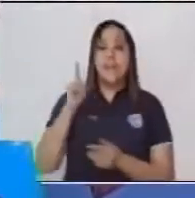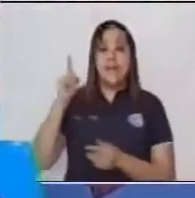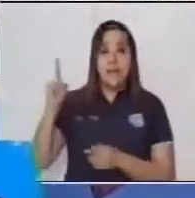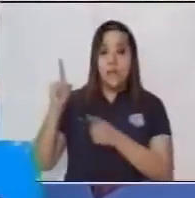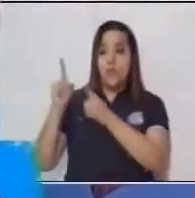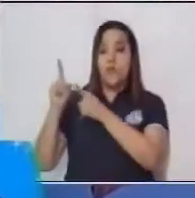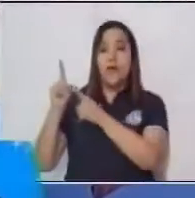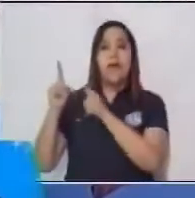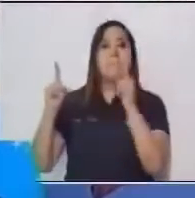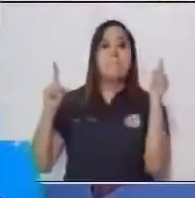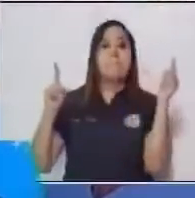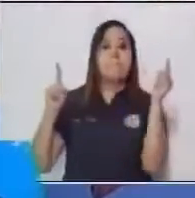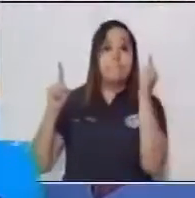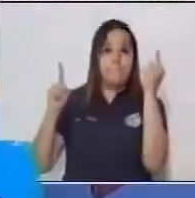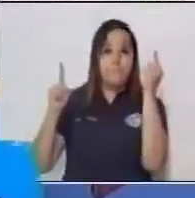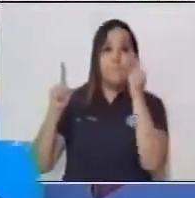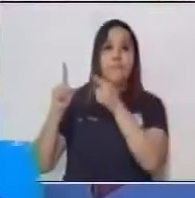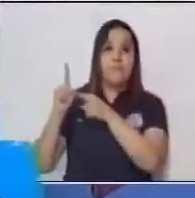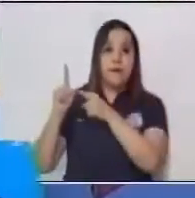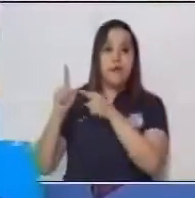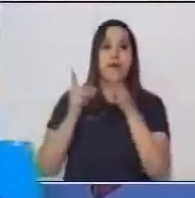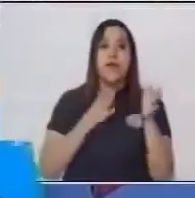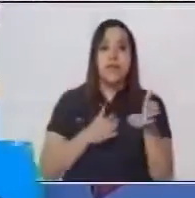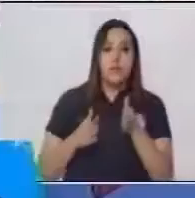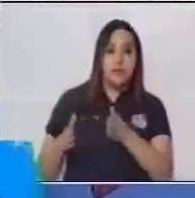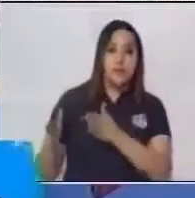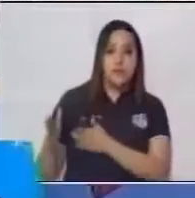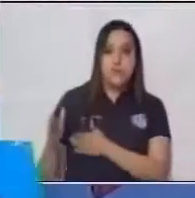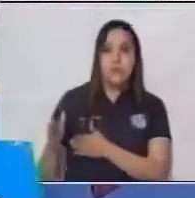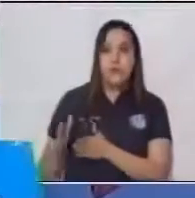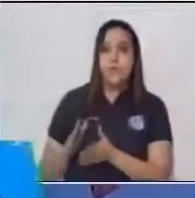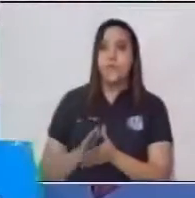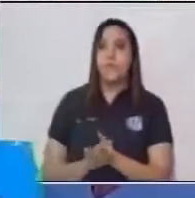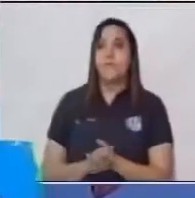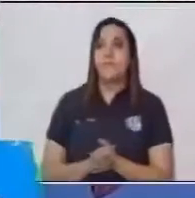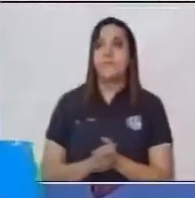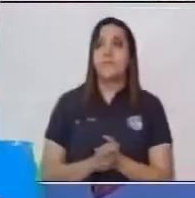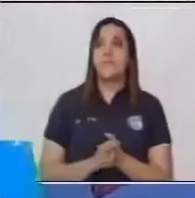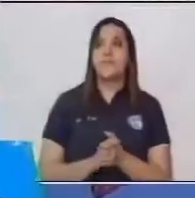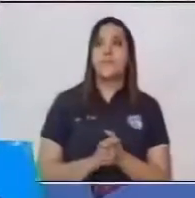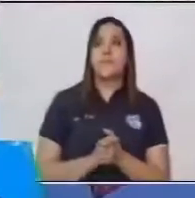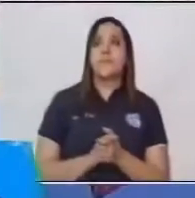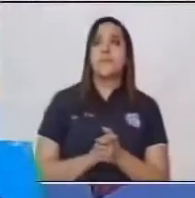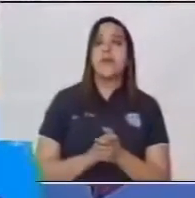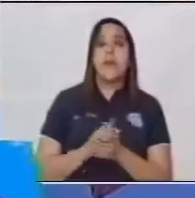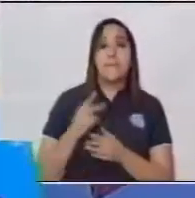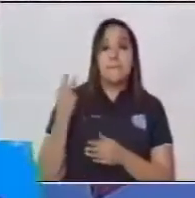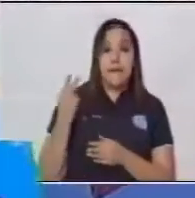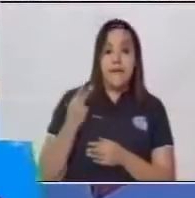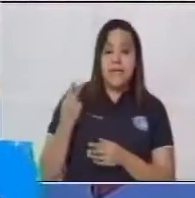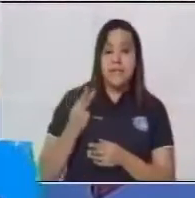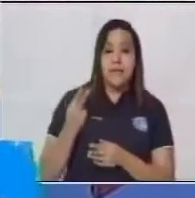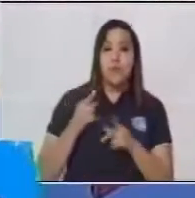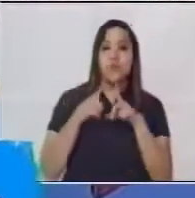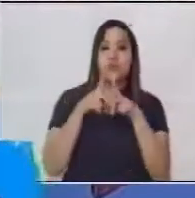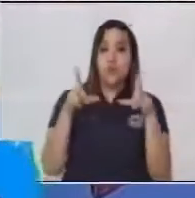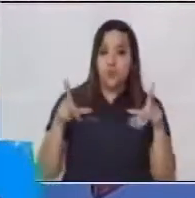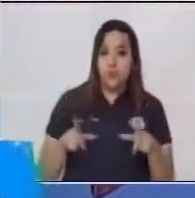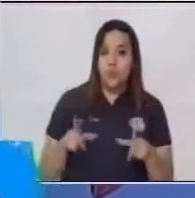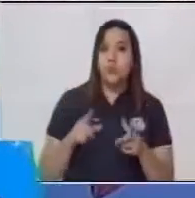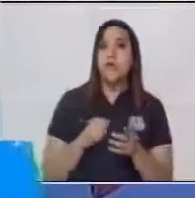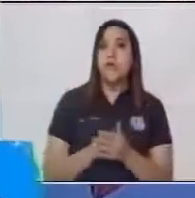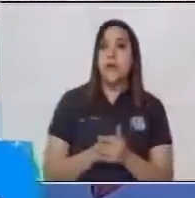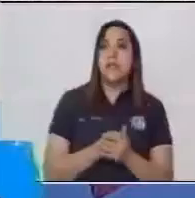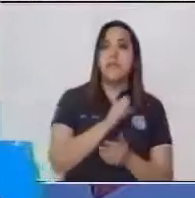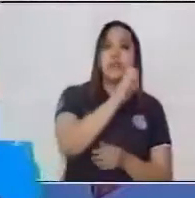primer valor en la sucesión o en la progresión. Para la segunda posición vamos a tener el